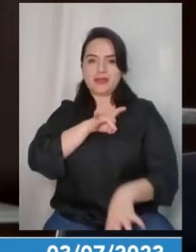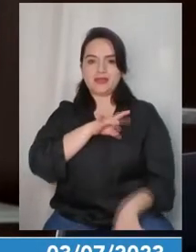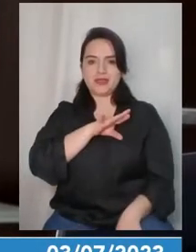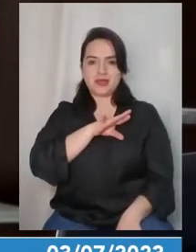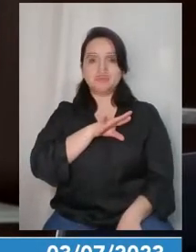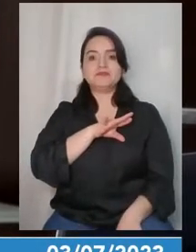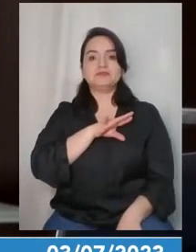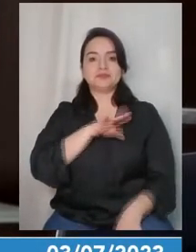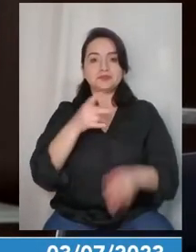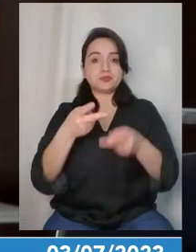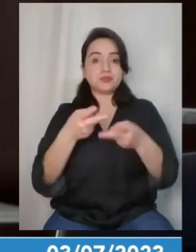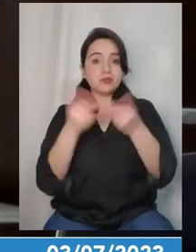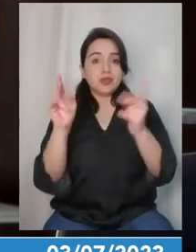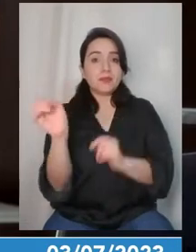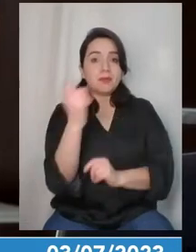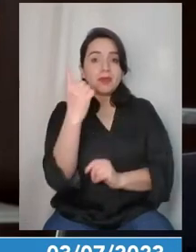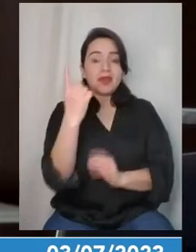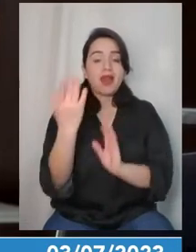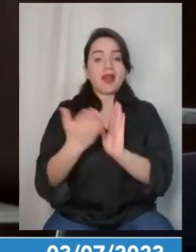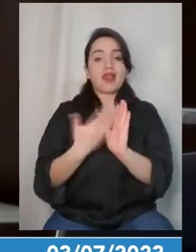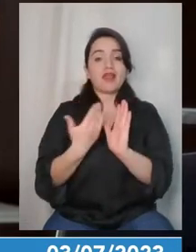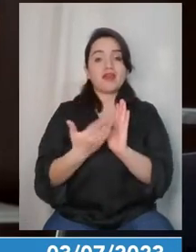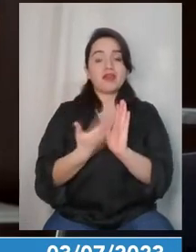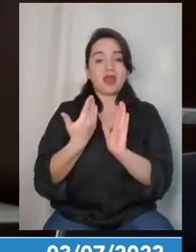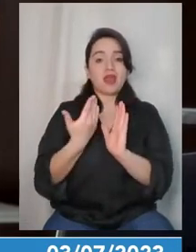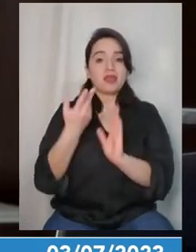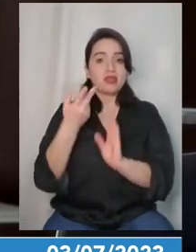primera revista académica de derecho animal.